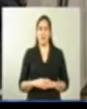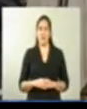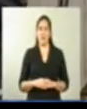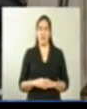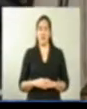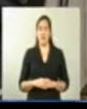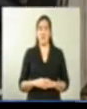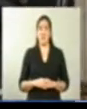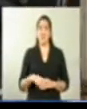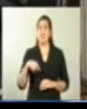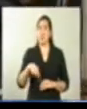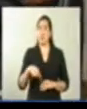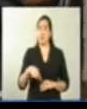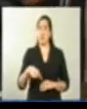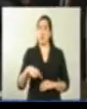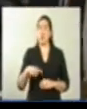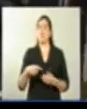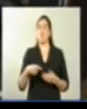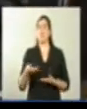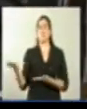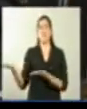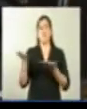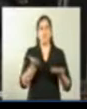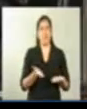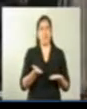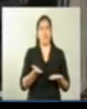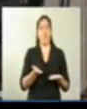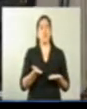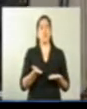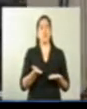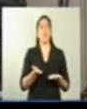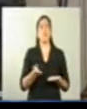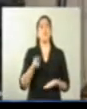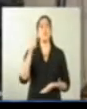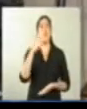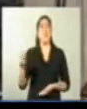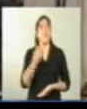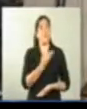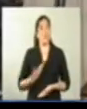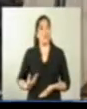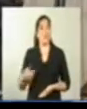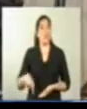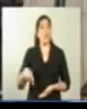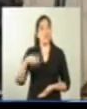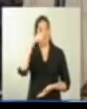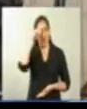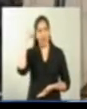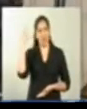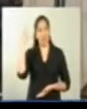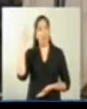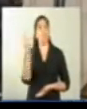Continúa la sesión. Voy a invitar a la señora vicepresidenta de la Nación